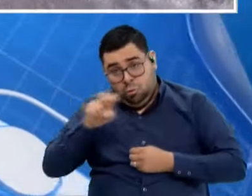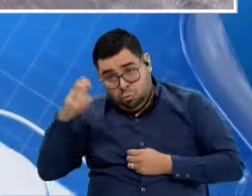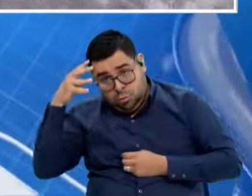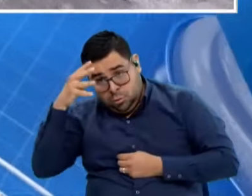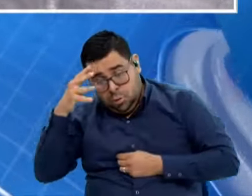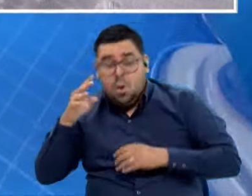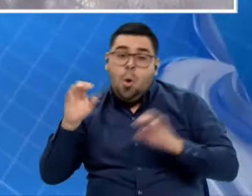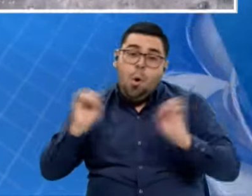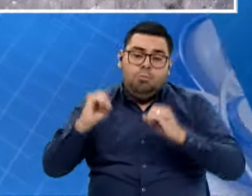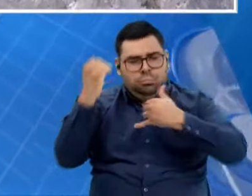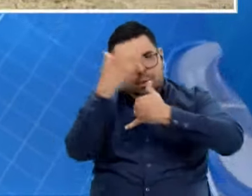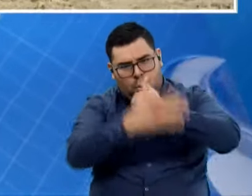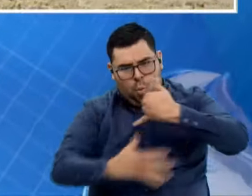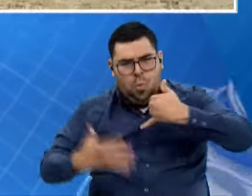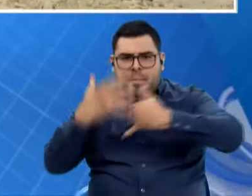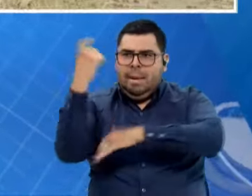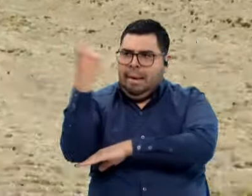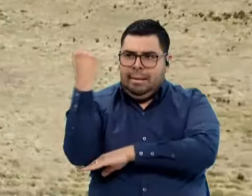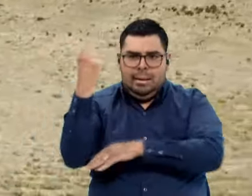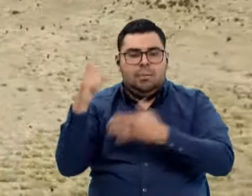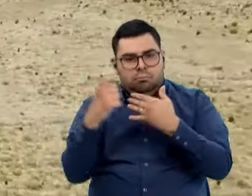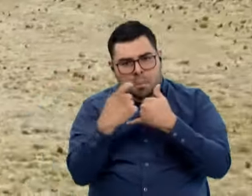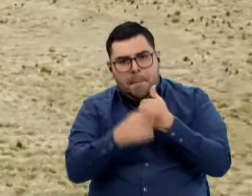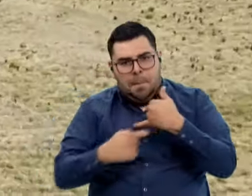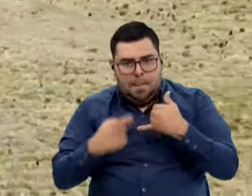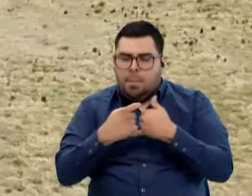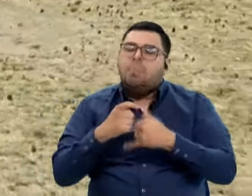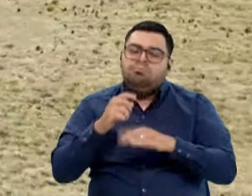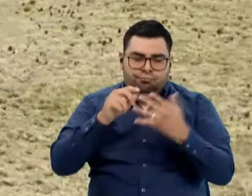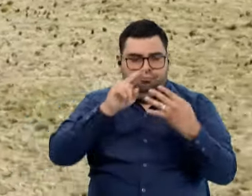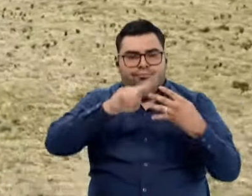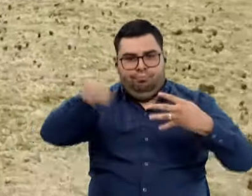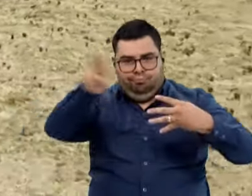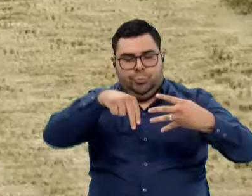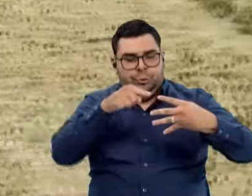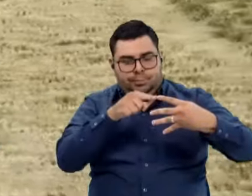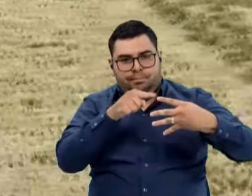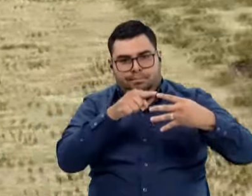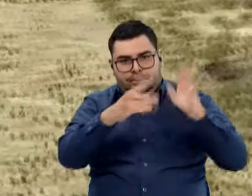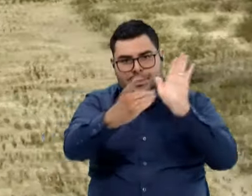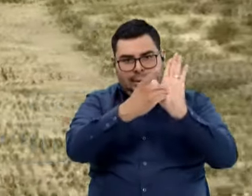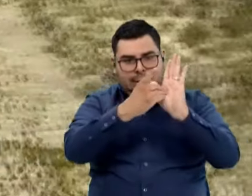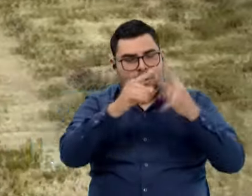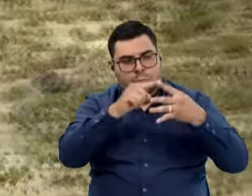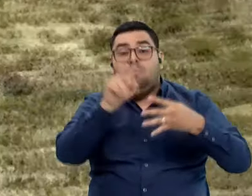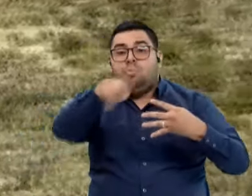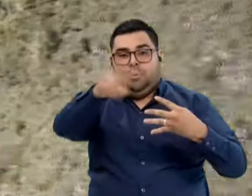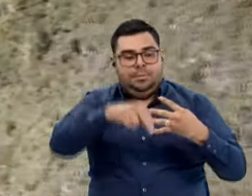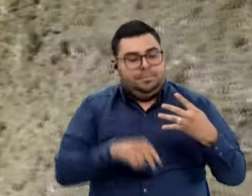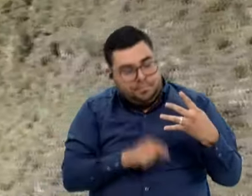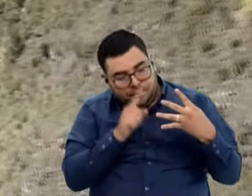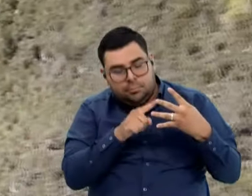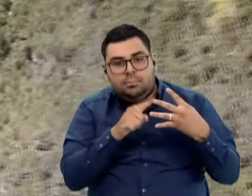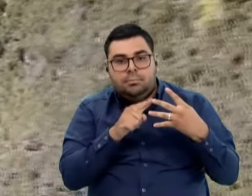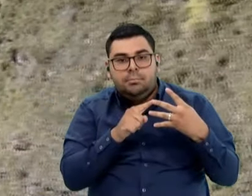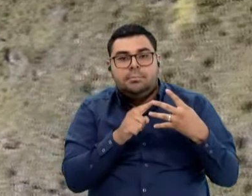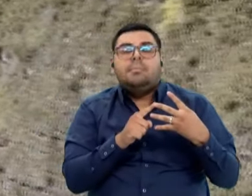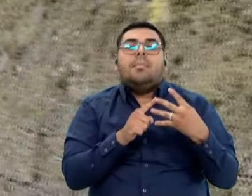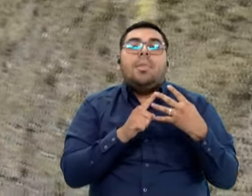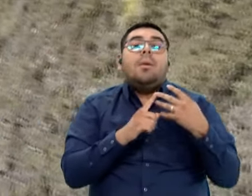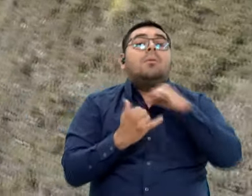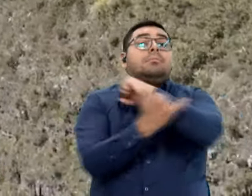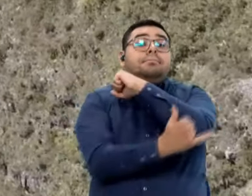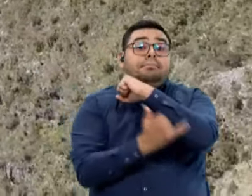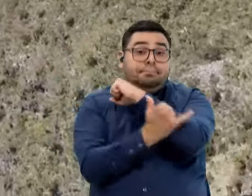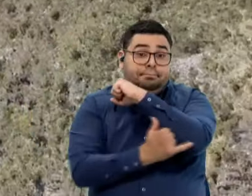el país, que debemos revisar ese decreto para poderlo sacar. Segundo, debemos por ahora prohibir los paseos de olla. Yo sé que los